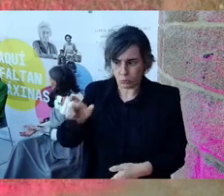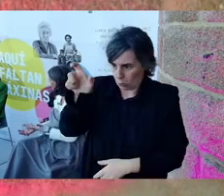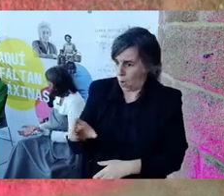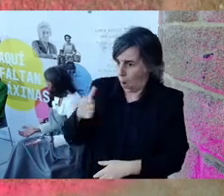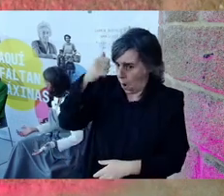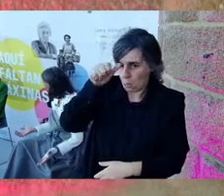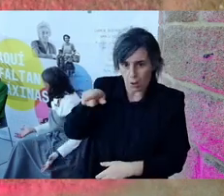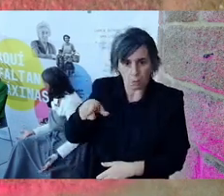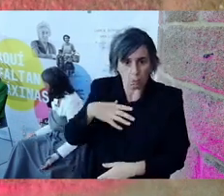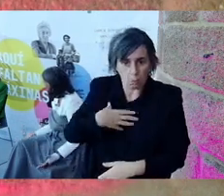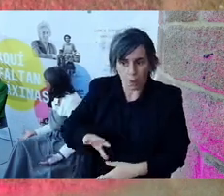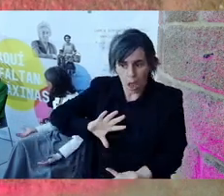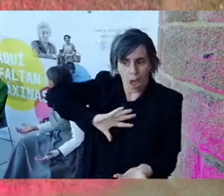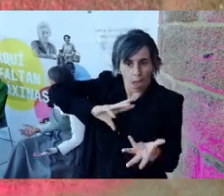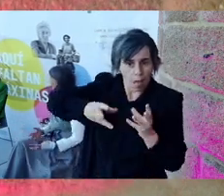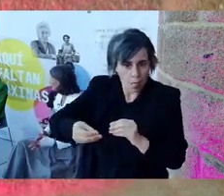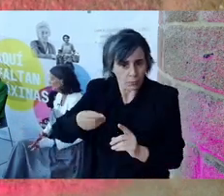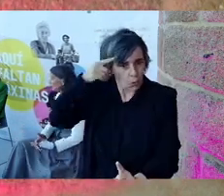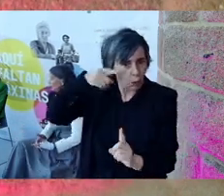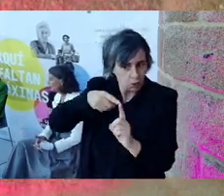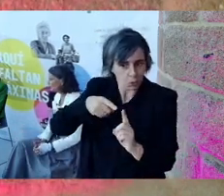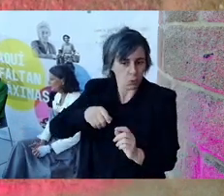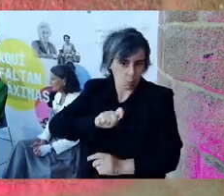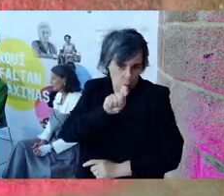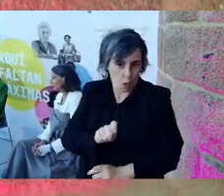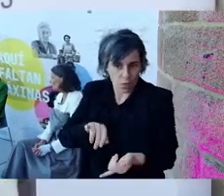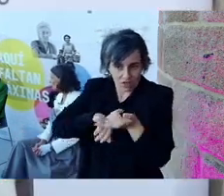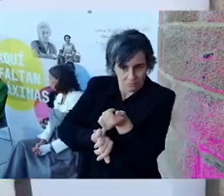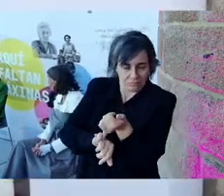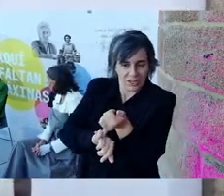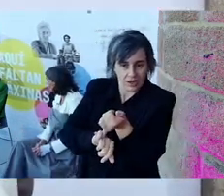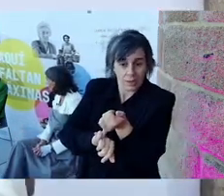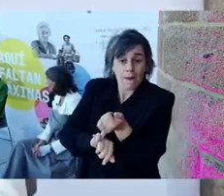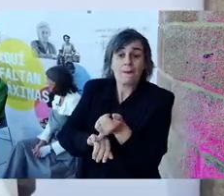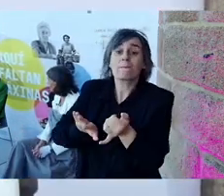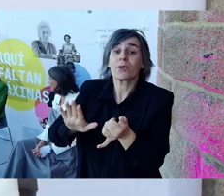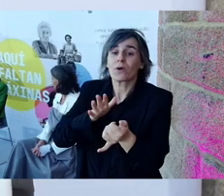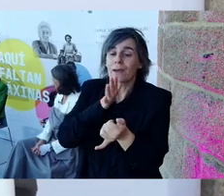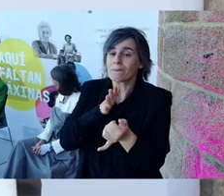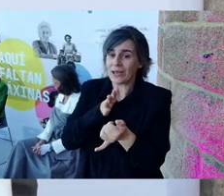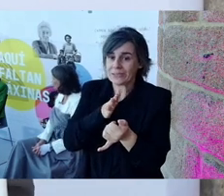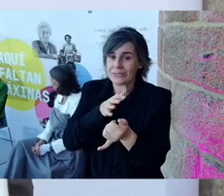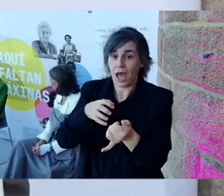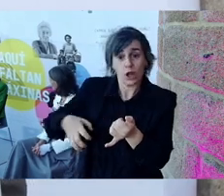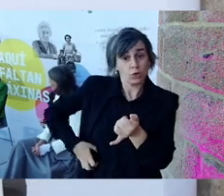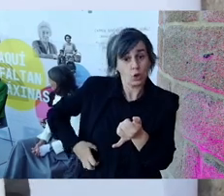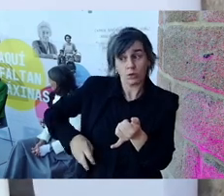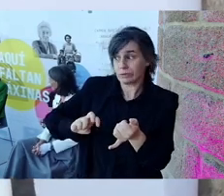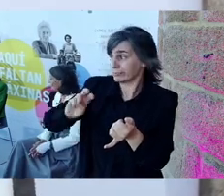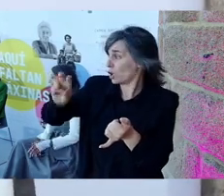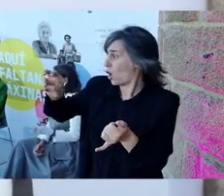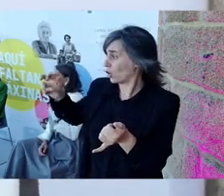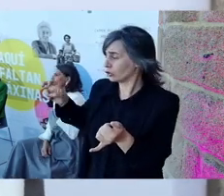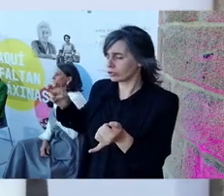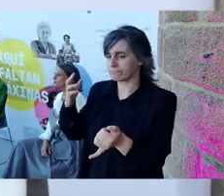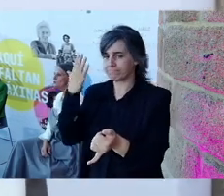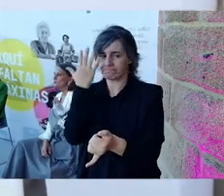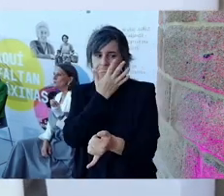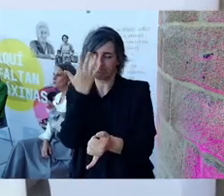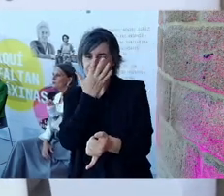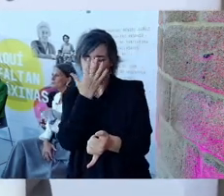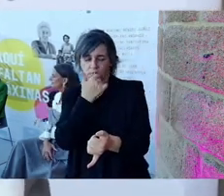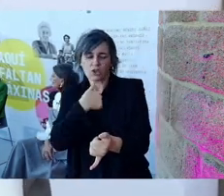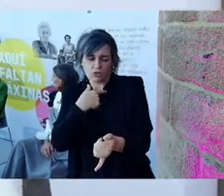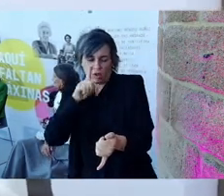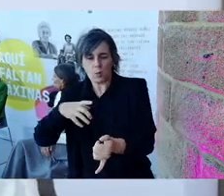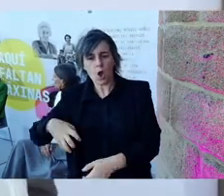señor que plantea todas las condiciones, digamos, para poder ser su marido. ¿Qué pasa? Que otros nobles se sienten celosos